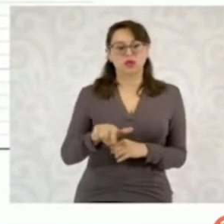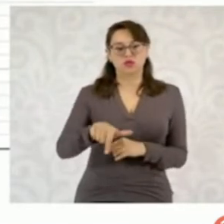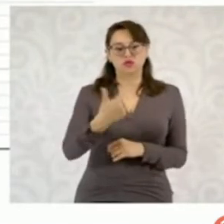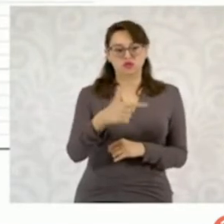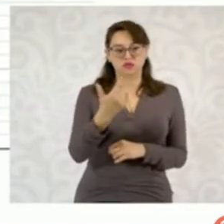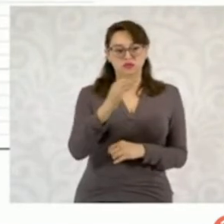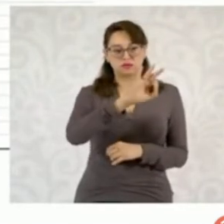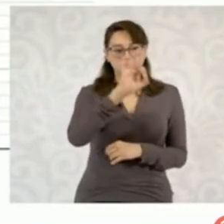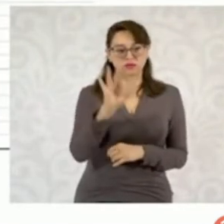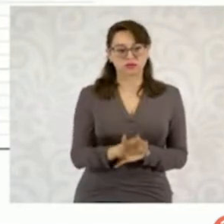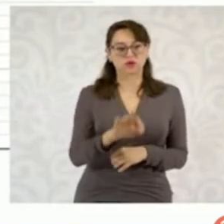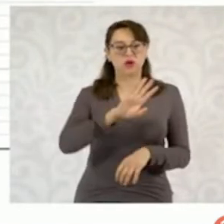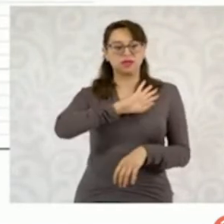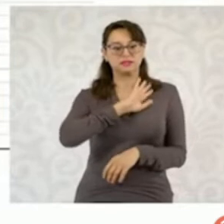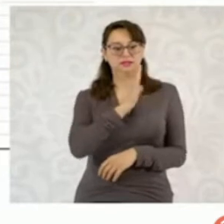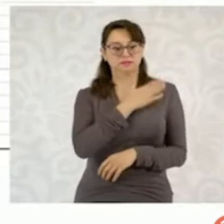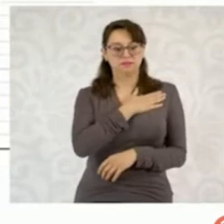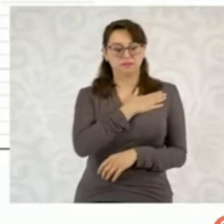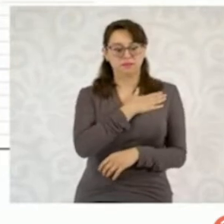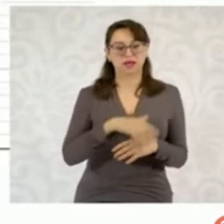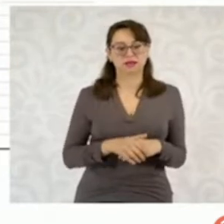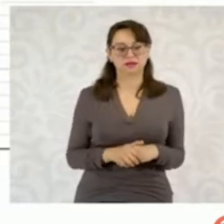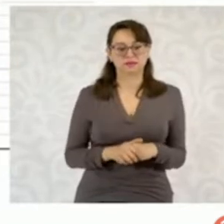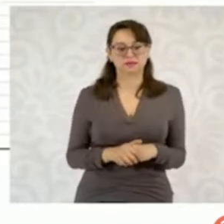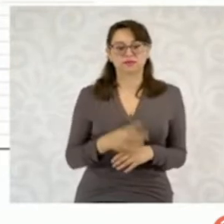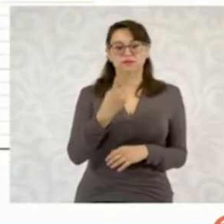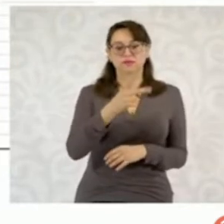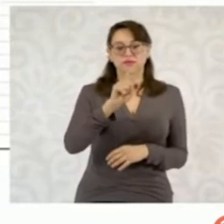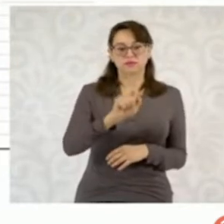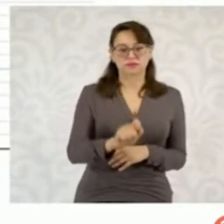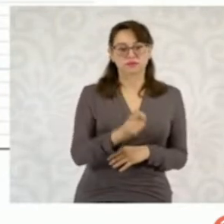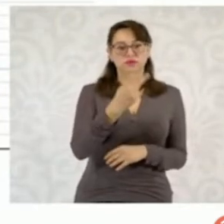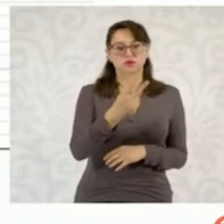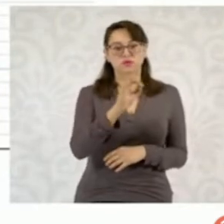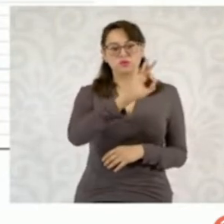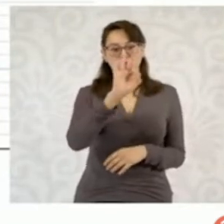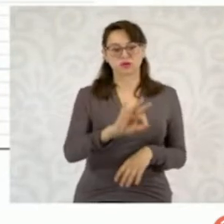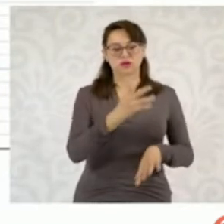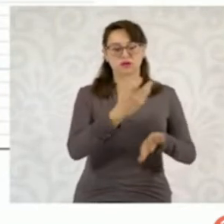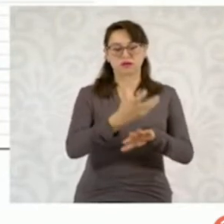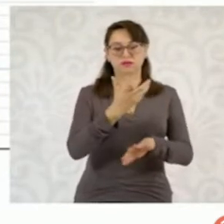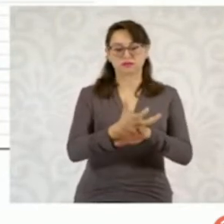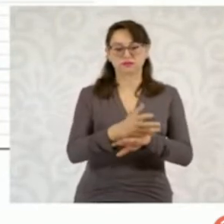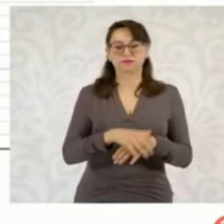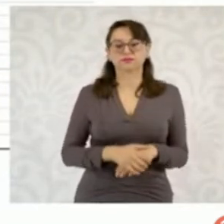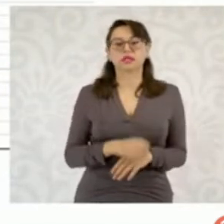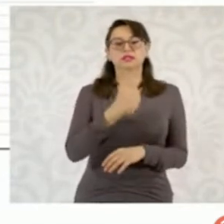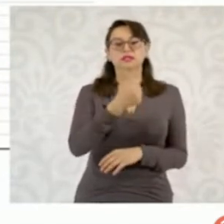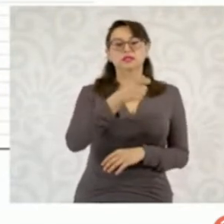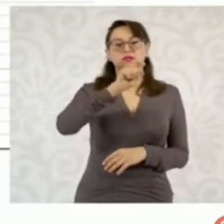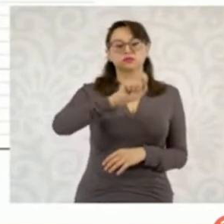12.7% son cuentas en España, 2.2% son cuentas en Estados Unidos y